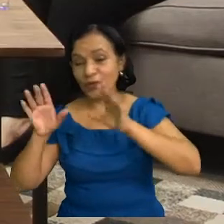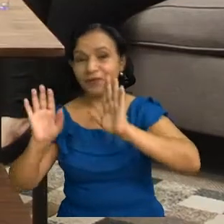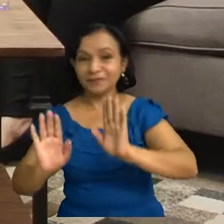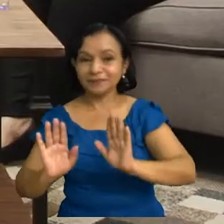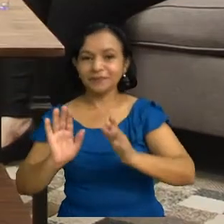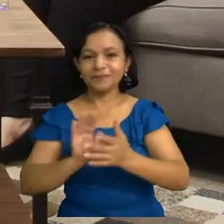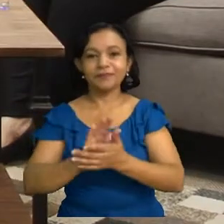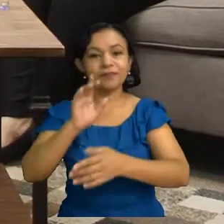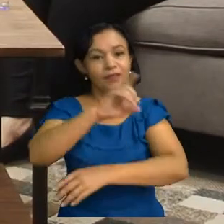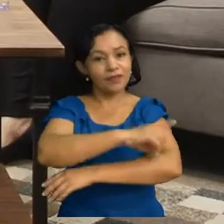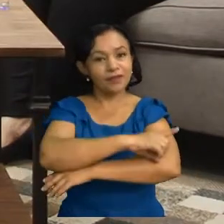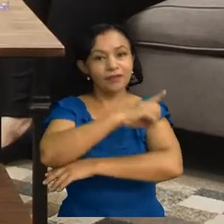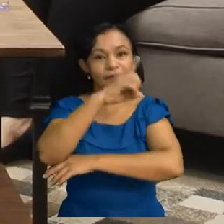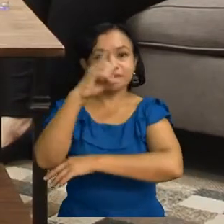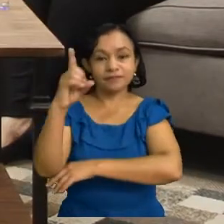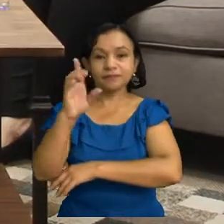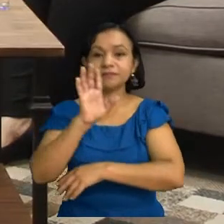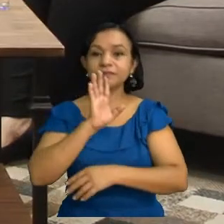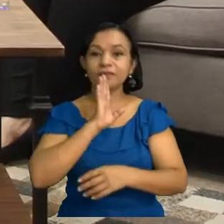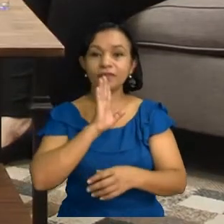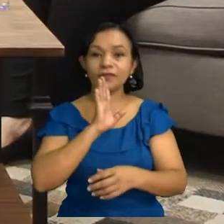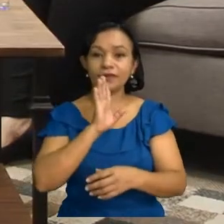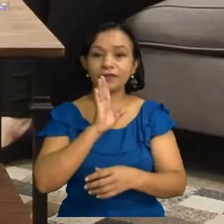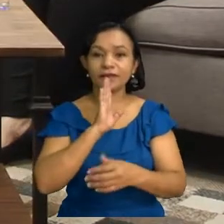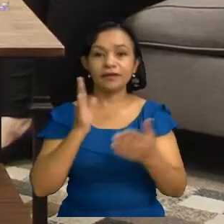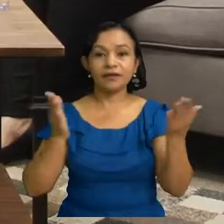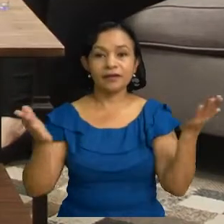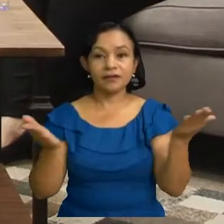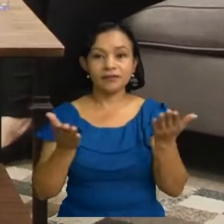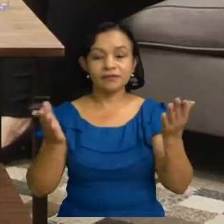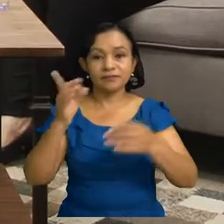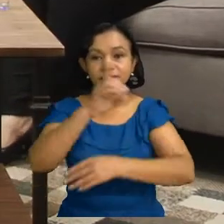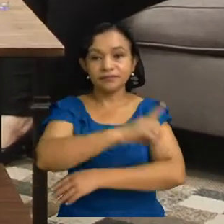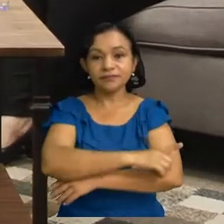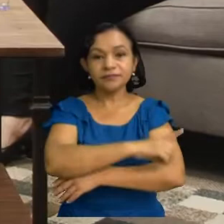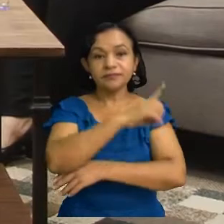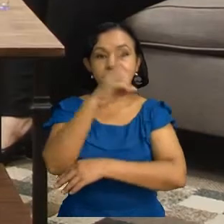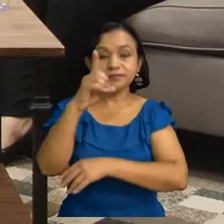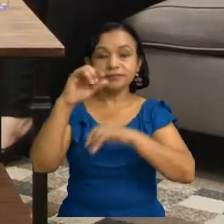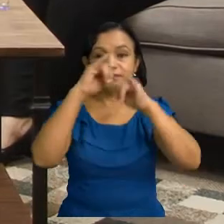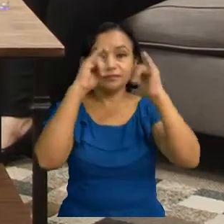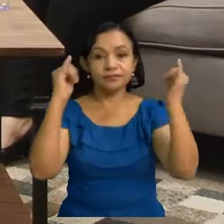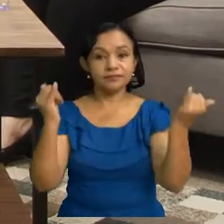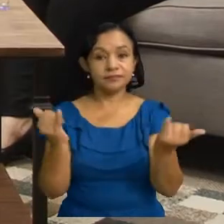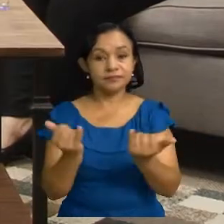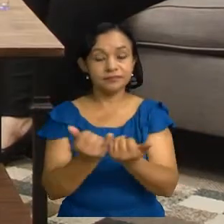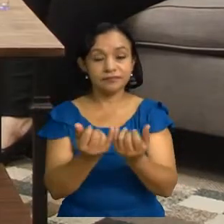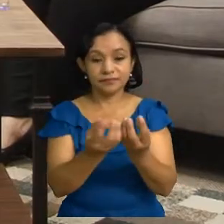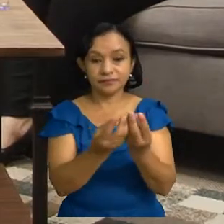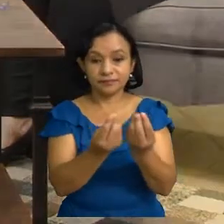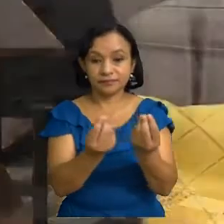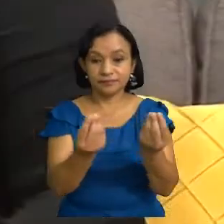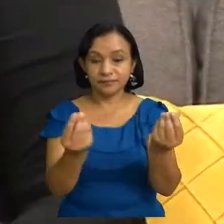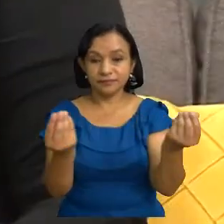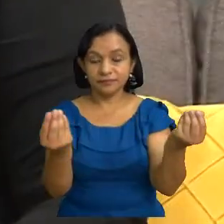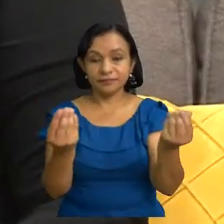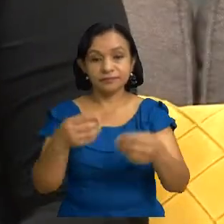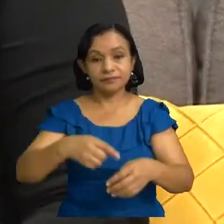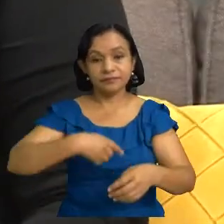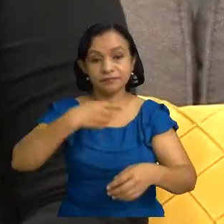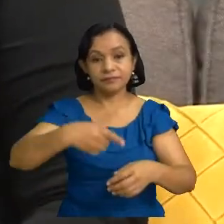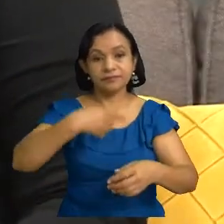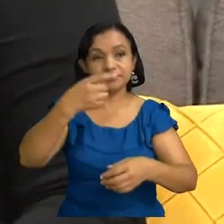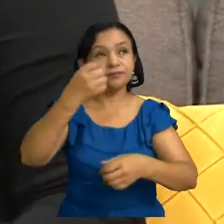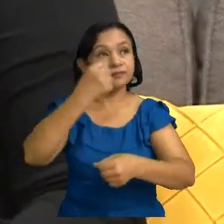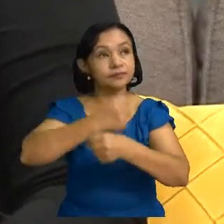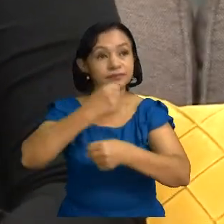como venimos hablando verdad el día internacional de la madre tierra para nosotros es el día a día es cada día